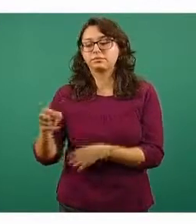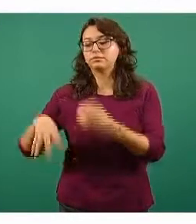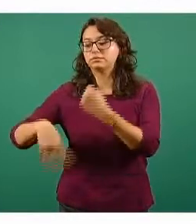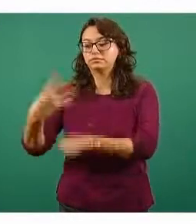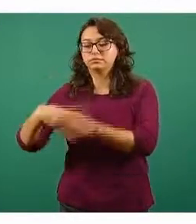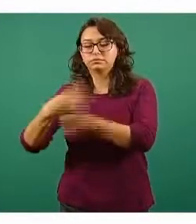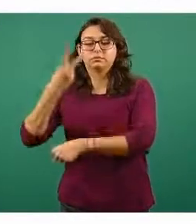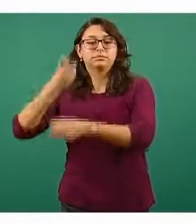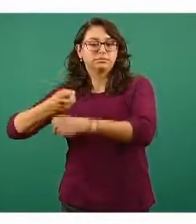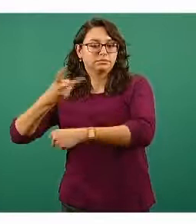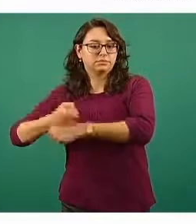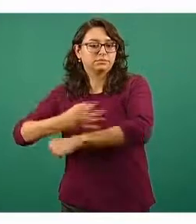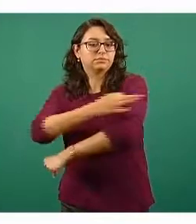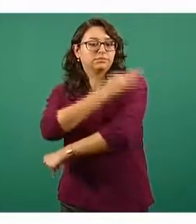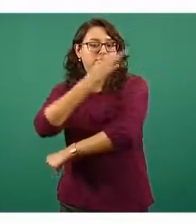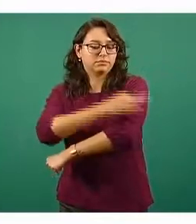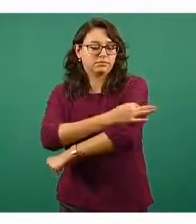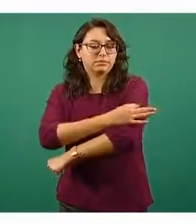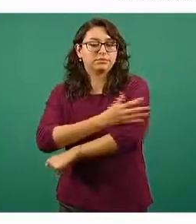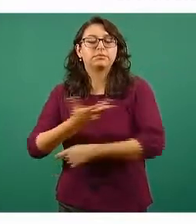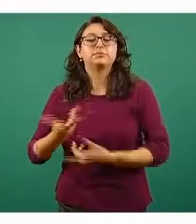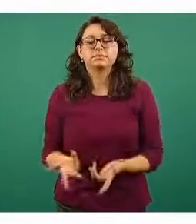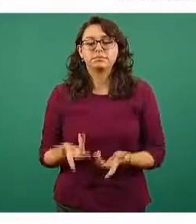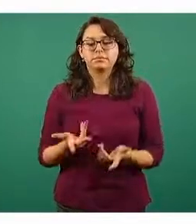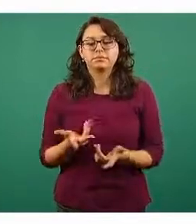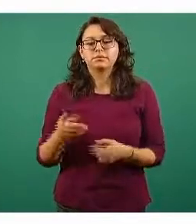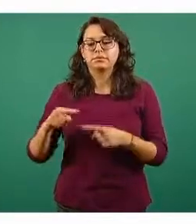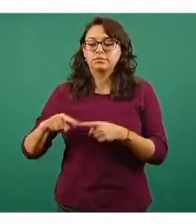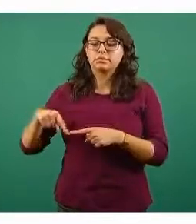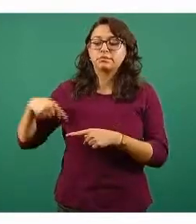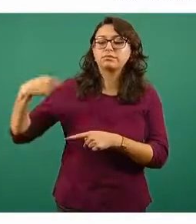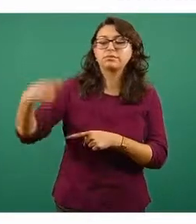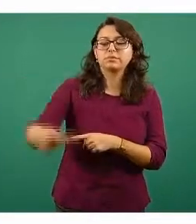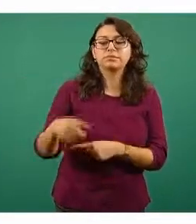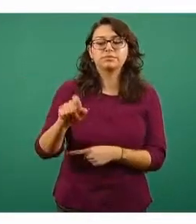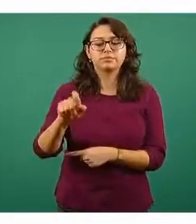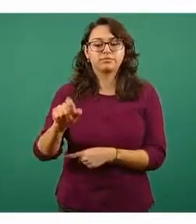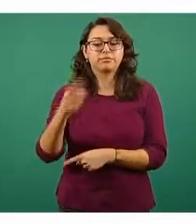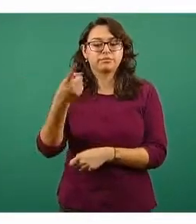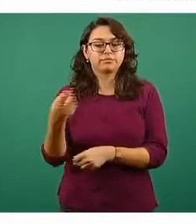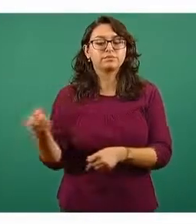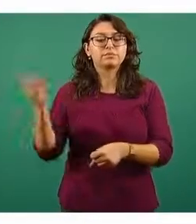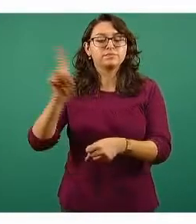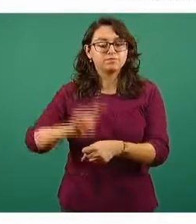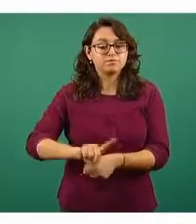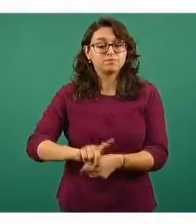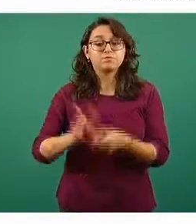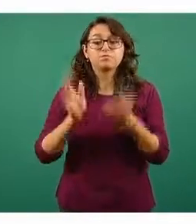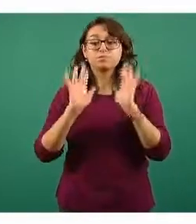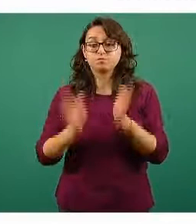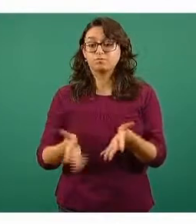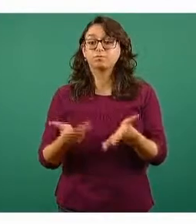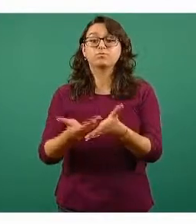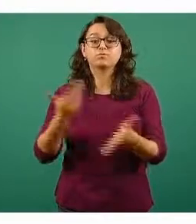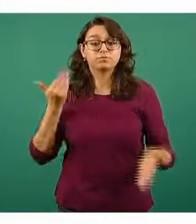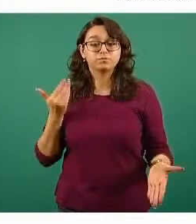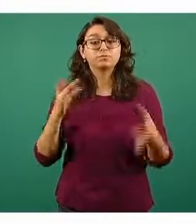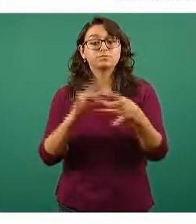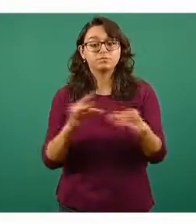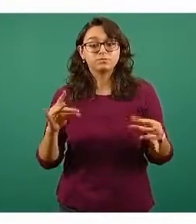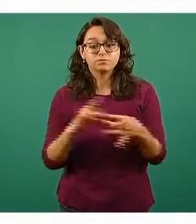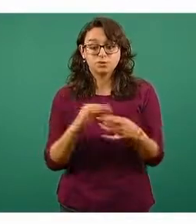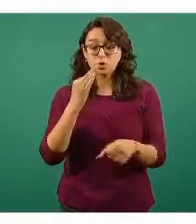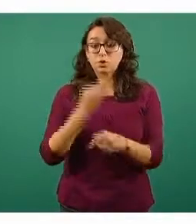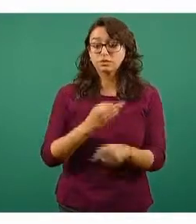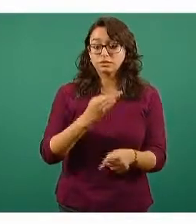segunda dosis que se pone generalmente a 21 días, y ya hemos comentado extensamente, pero lo